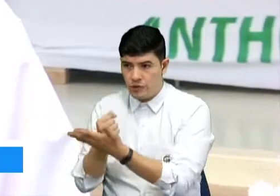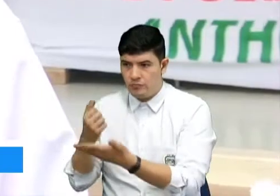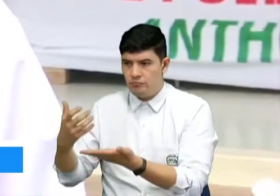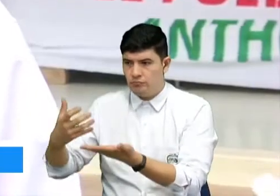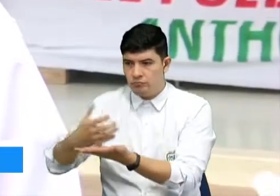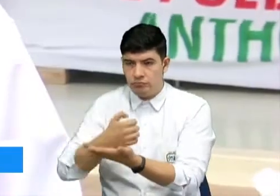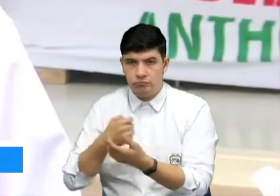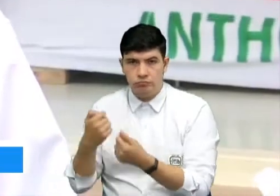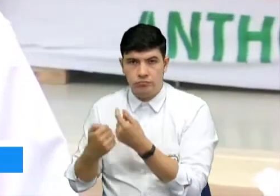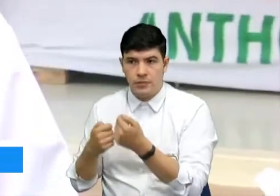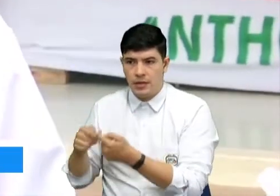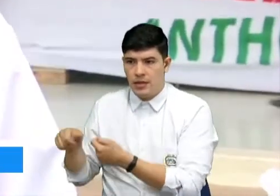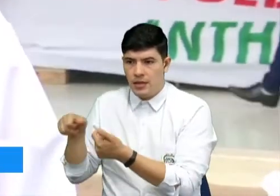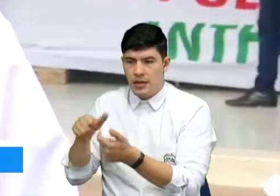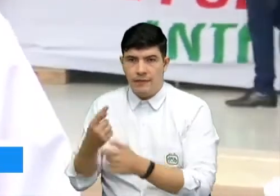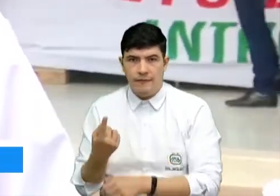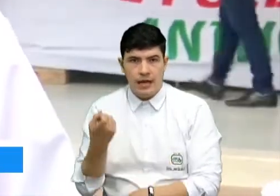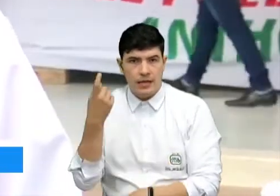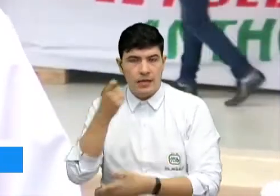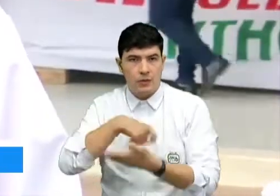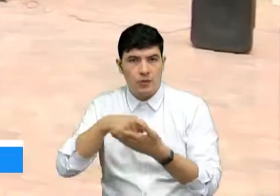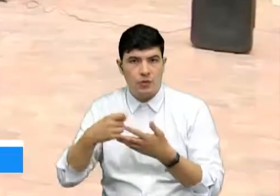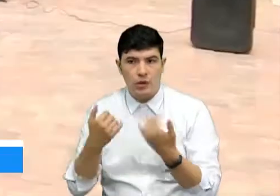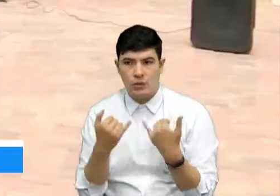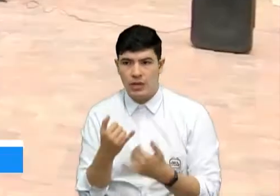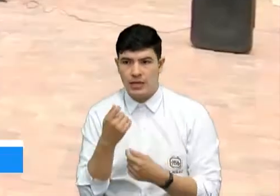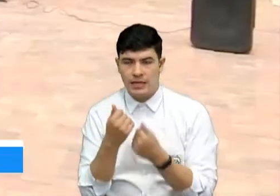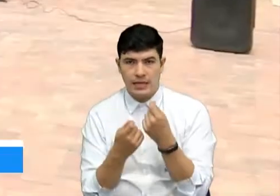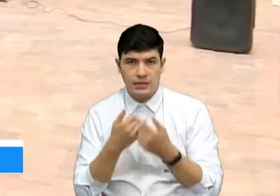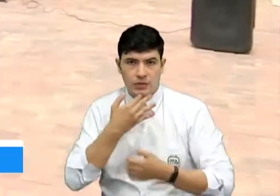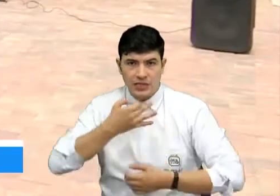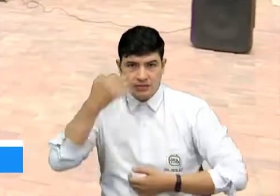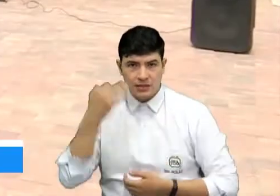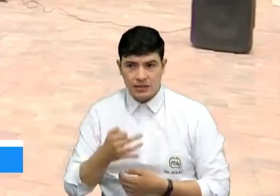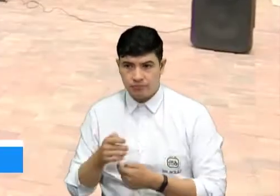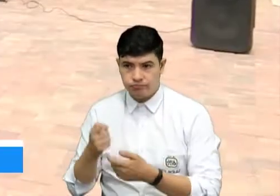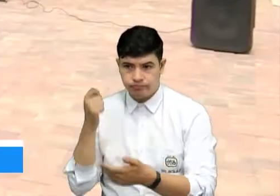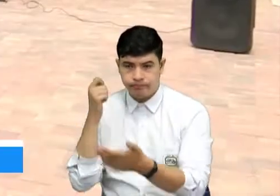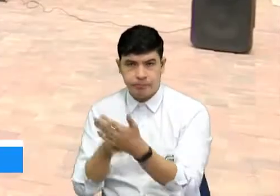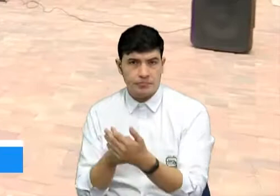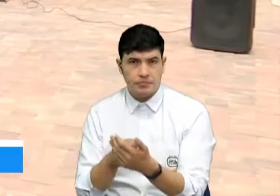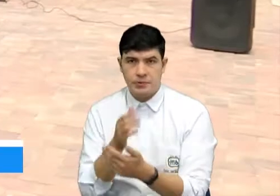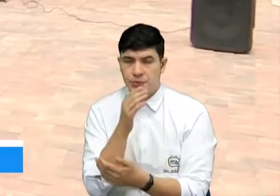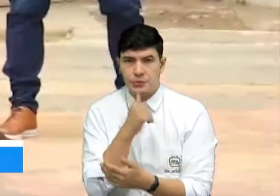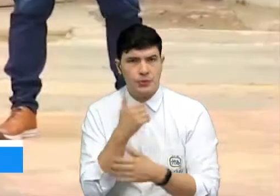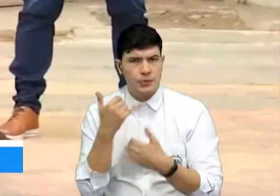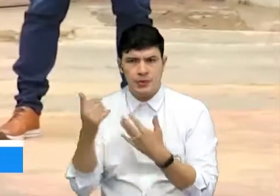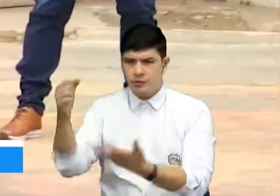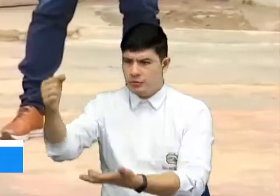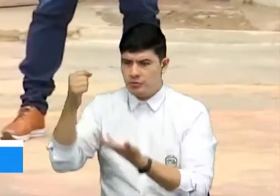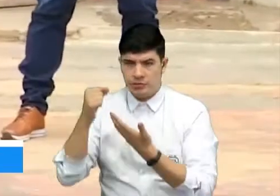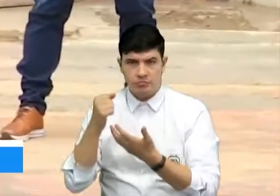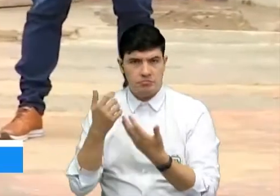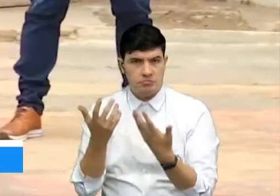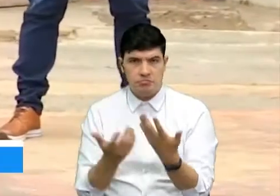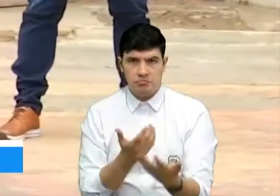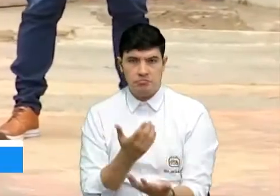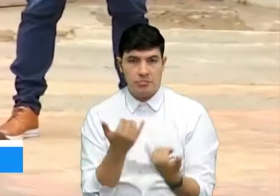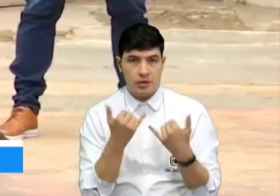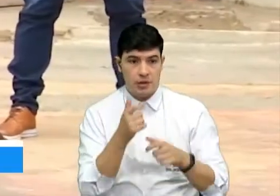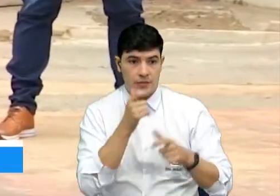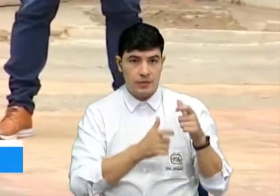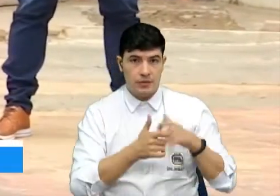un falta de contratación y no hay un ingreso real. Asimismo, directivos de la Central Unitaria de Trabajadores denunciaron que durante el desarrollo